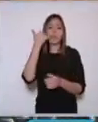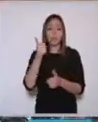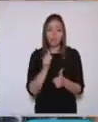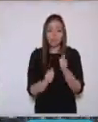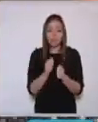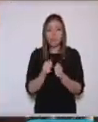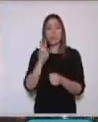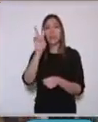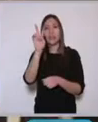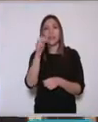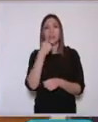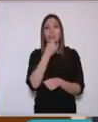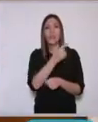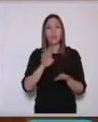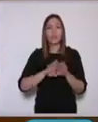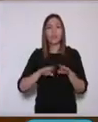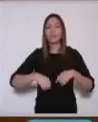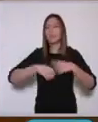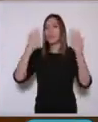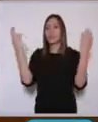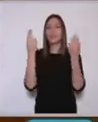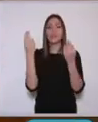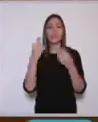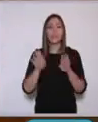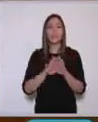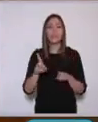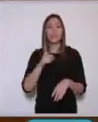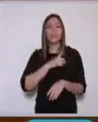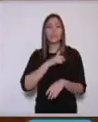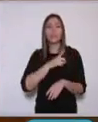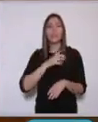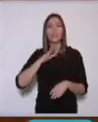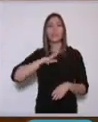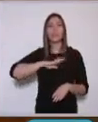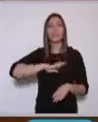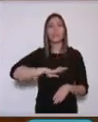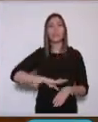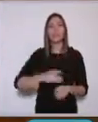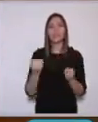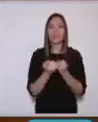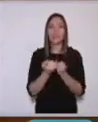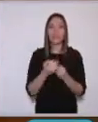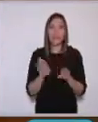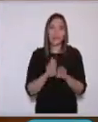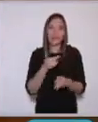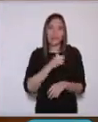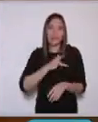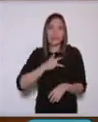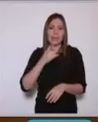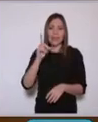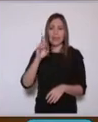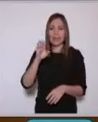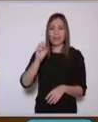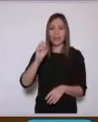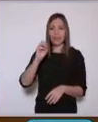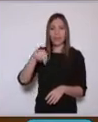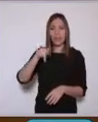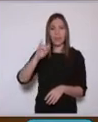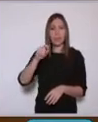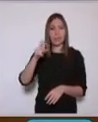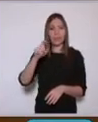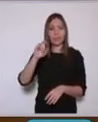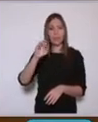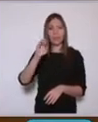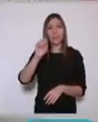la televisión, de los niños, de todo el mundo. Hay que encerrarnos un ratito a darnos este momento de desintoxicación. ¿Qué nos ofrece?